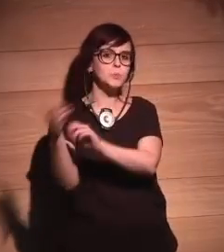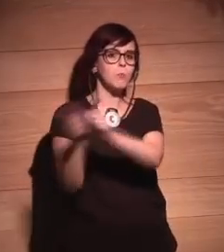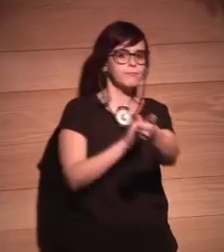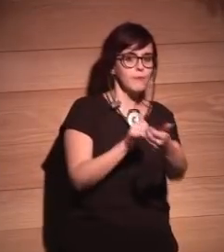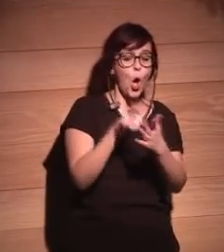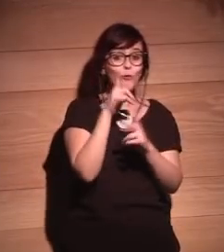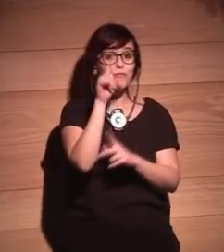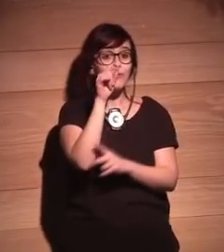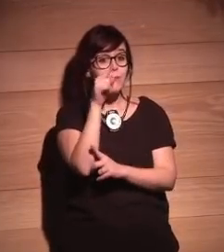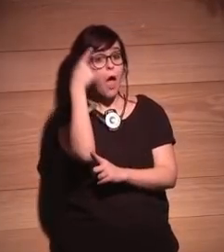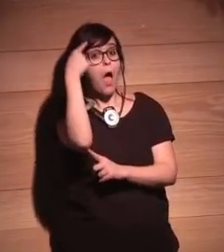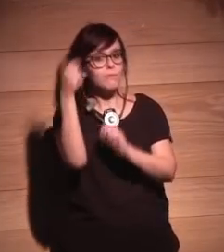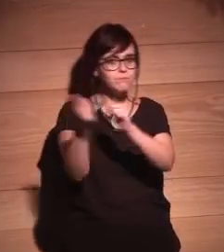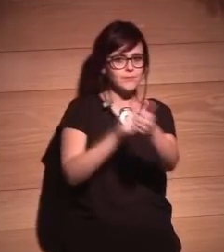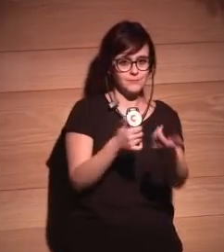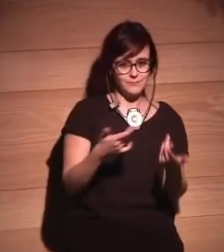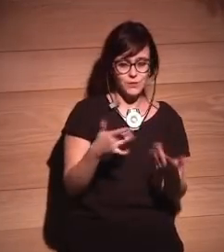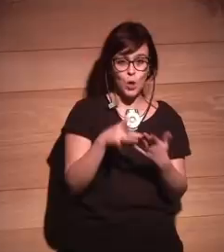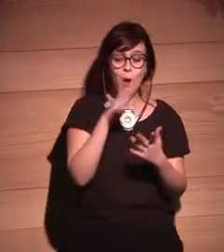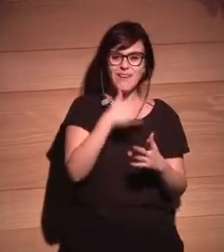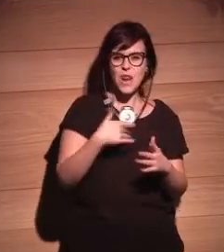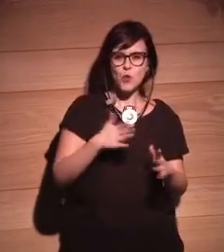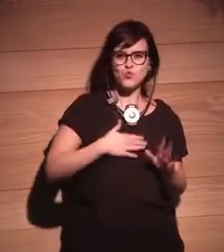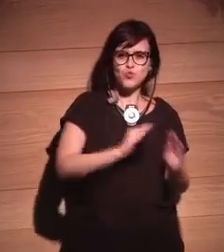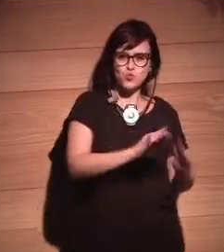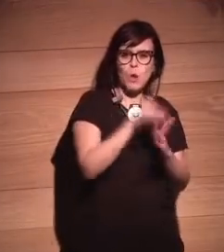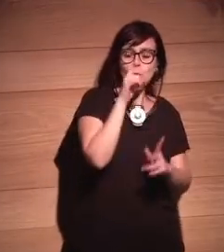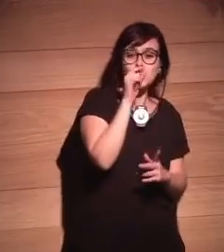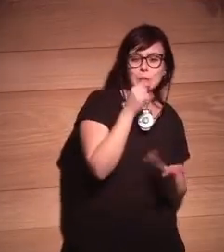hizo Twitter, quieren hacer su propio Twitter, quieren